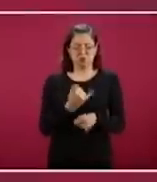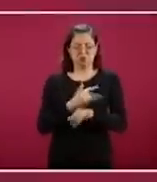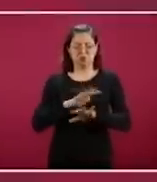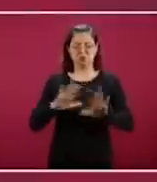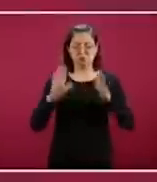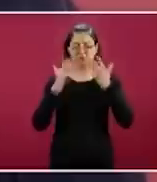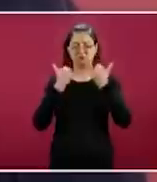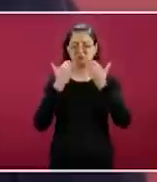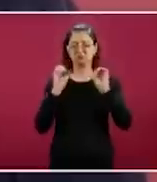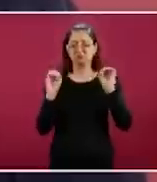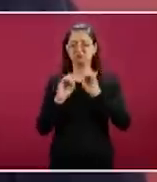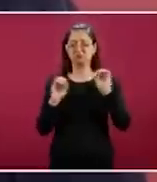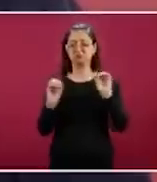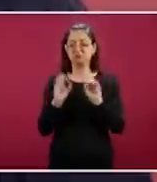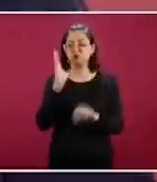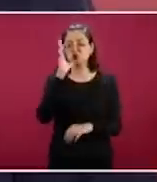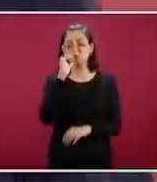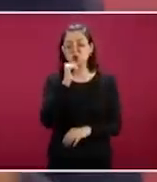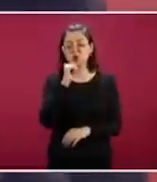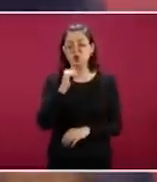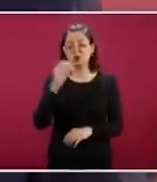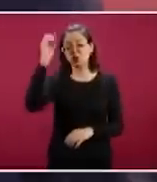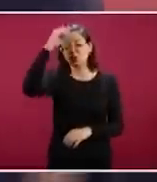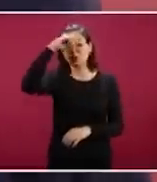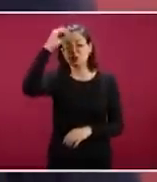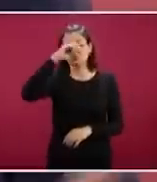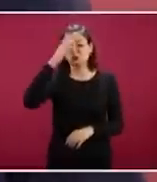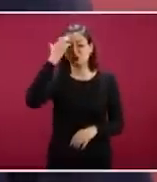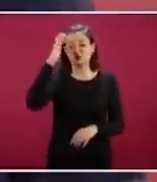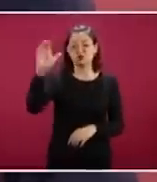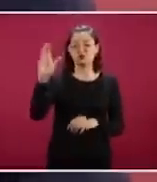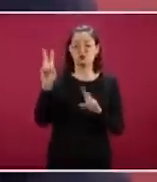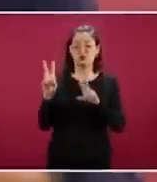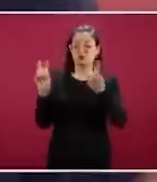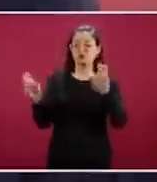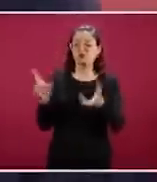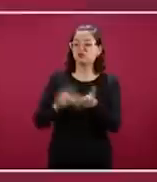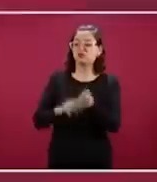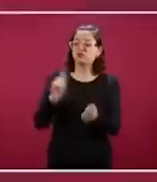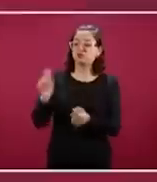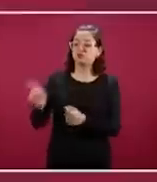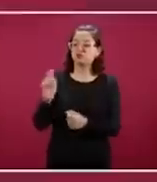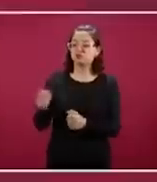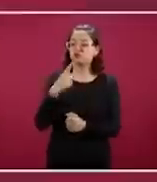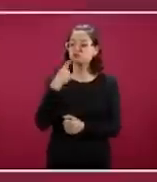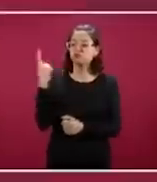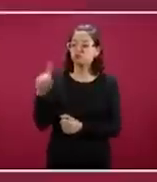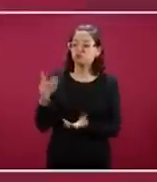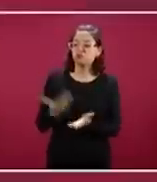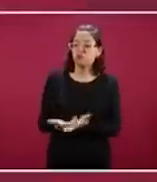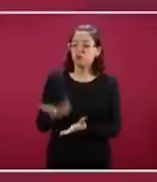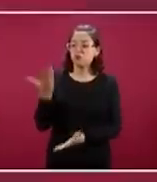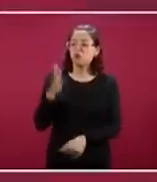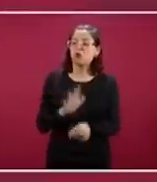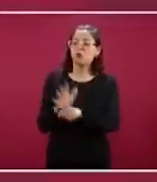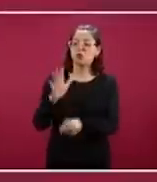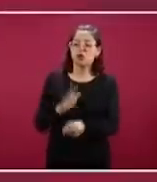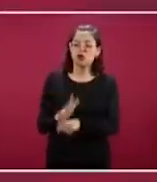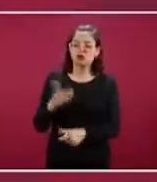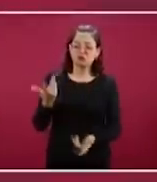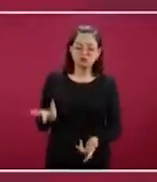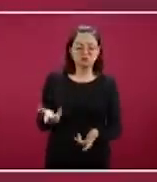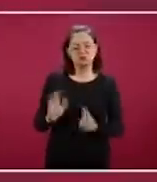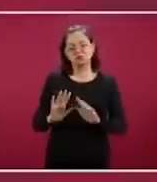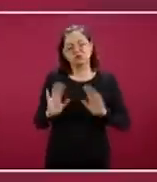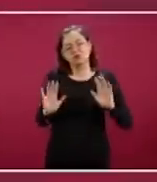puedo hacer ningún comentario porque no conozco en qué términos y en qué instancia puede